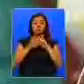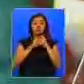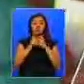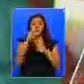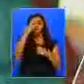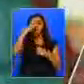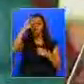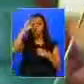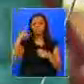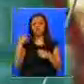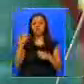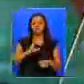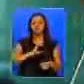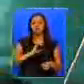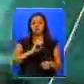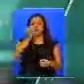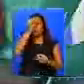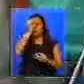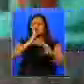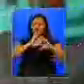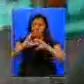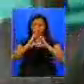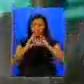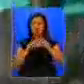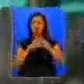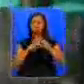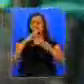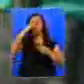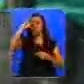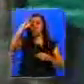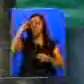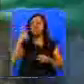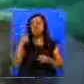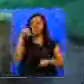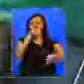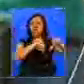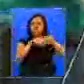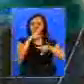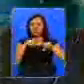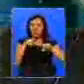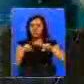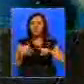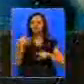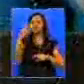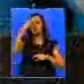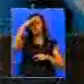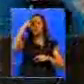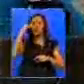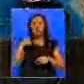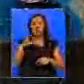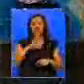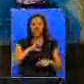tiene tecnologías de la información y la comunicación, Cuba tiene bioinsumos, Cuba tiene biotecnología,